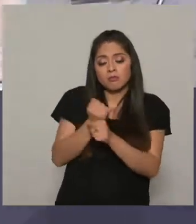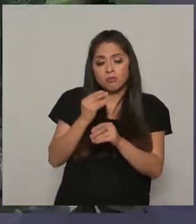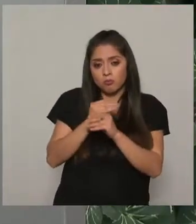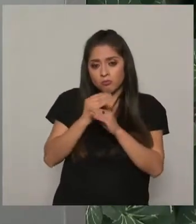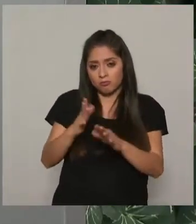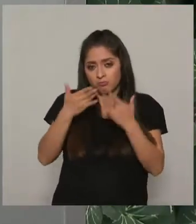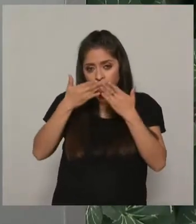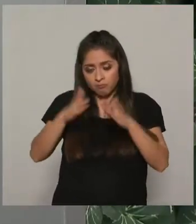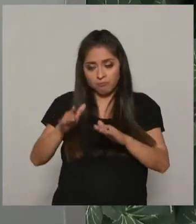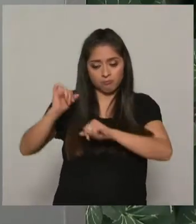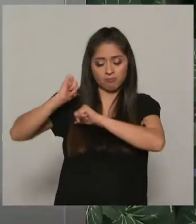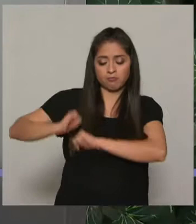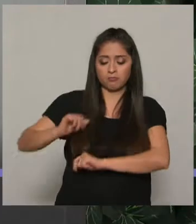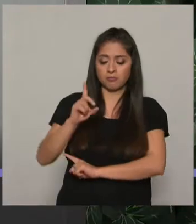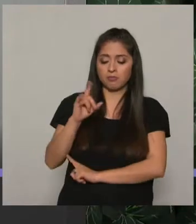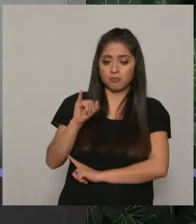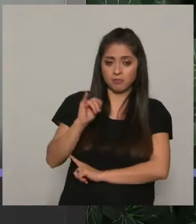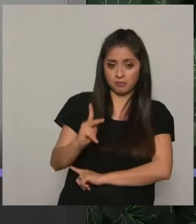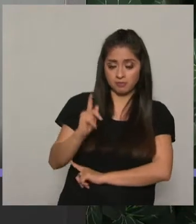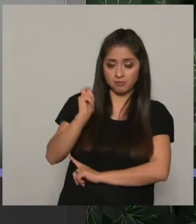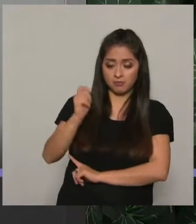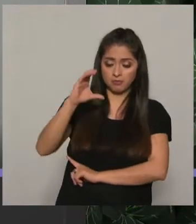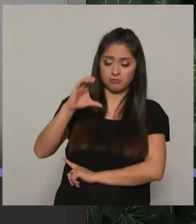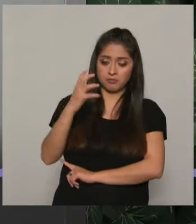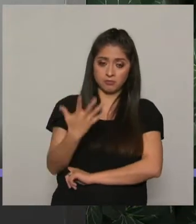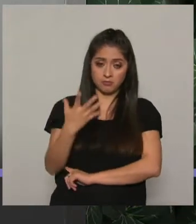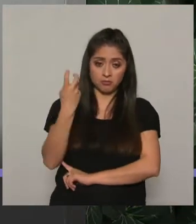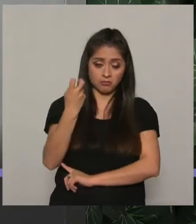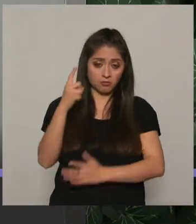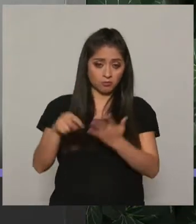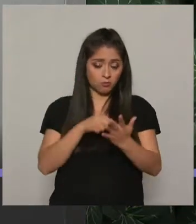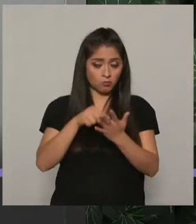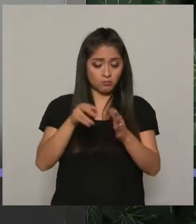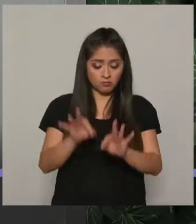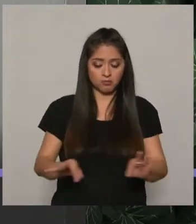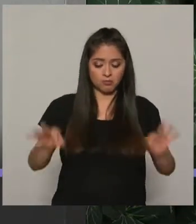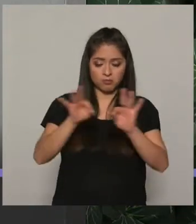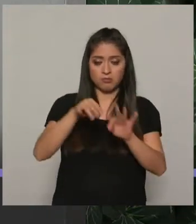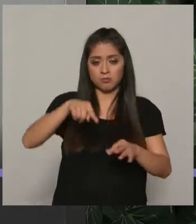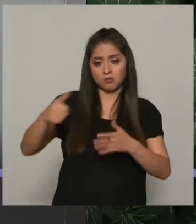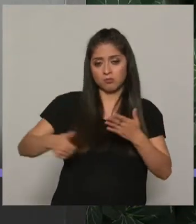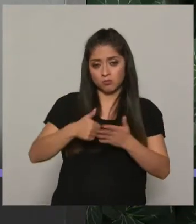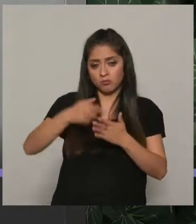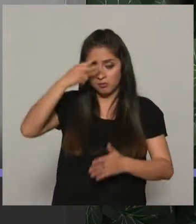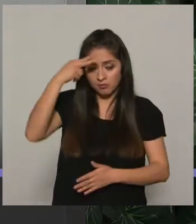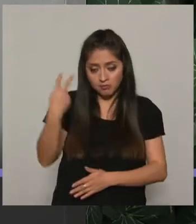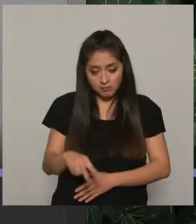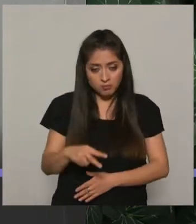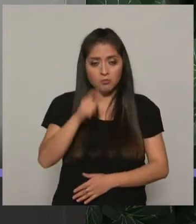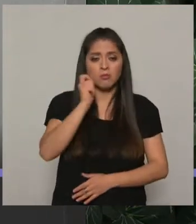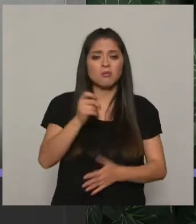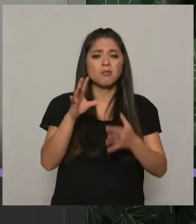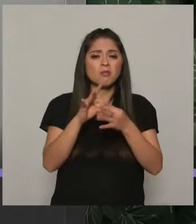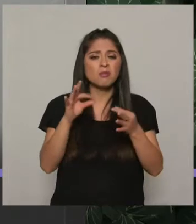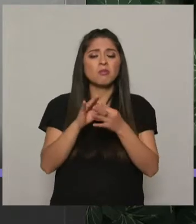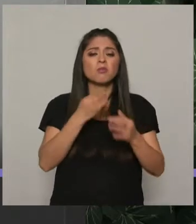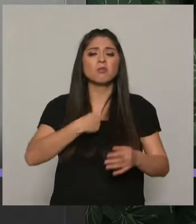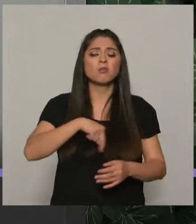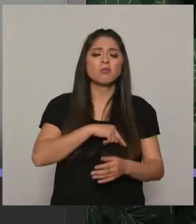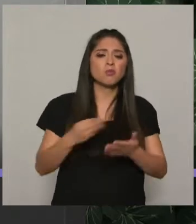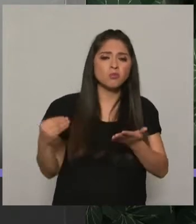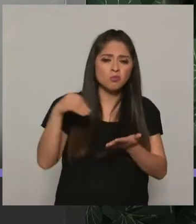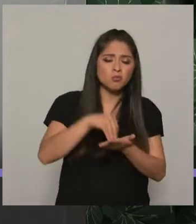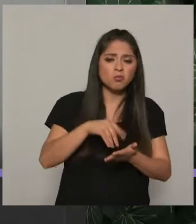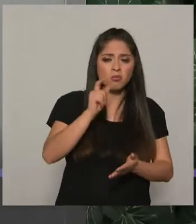ahora tiene la DIF, que son del C5, una de las fuentes más importantes que tiene la ciudad. En el reporte trimestral que también estamos publicando, se hace